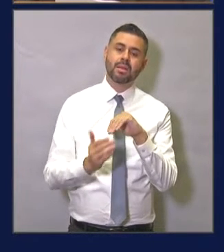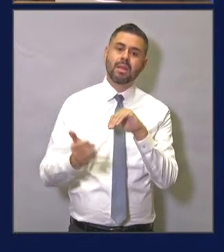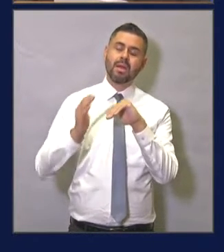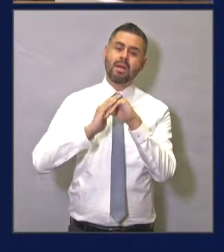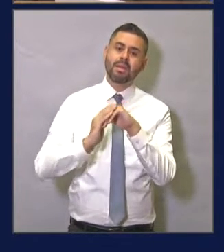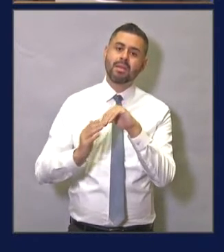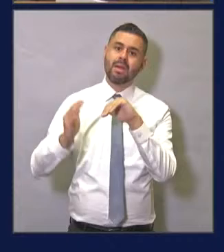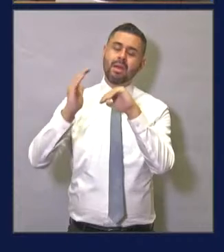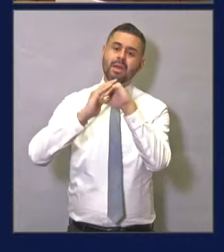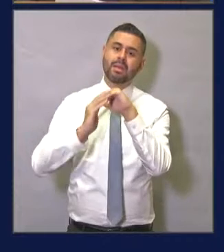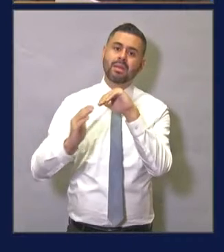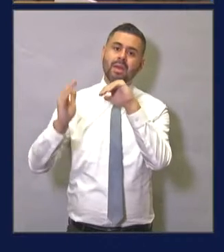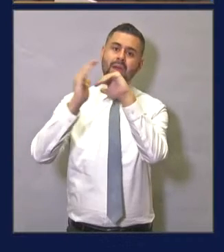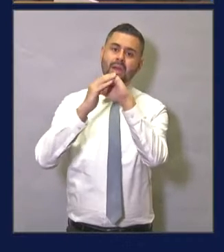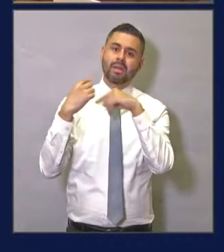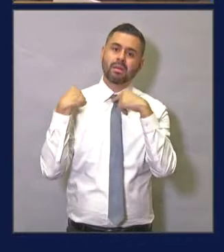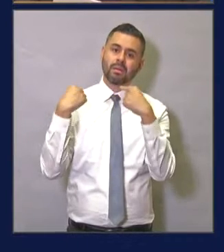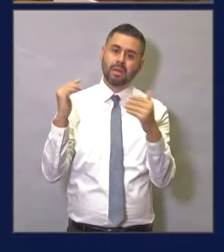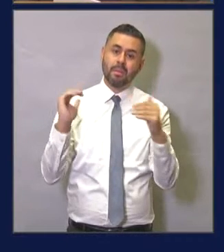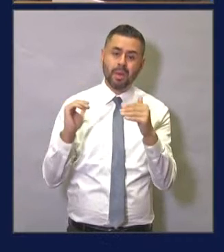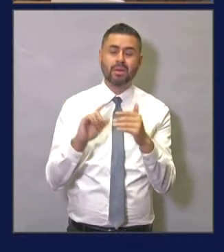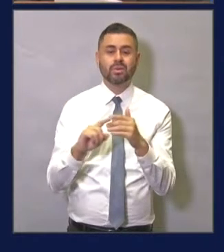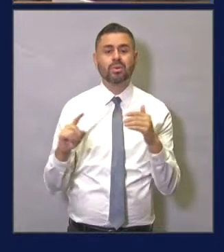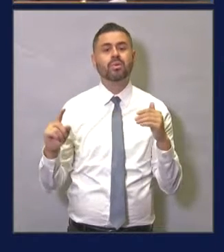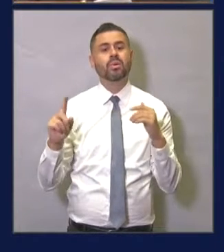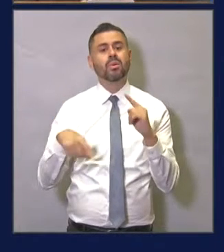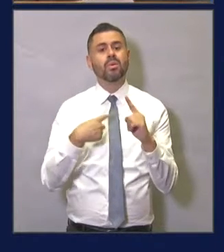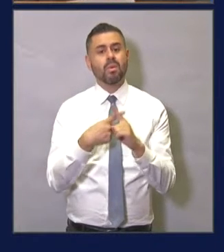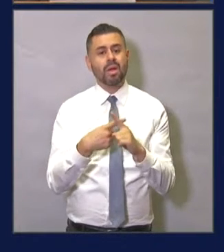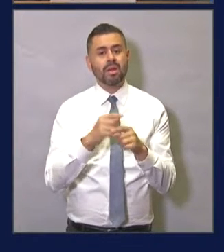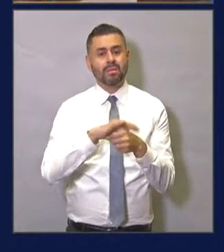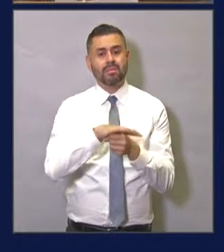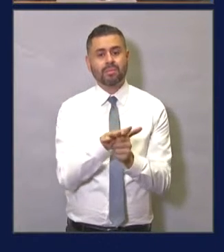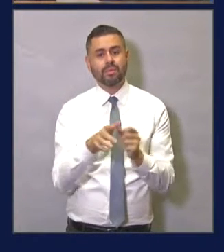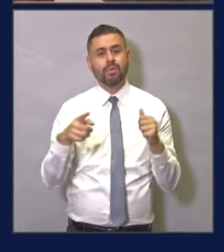desde el inicio de la pandemia. Next slide, please.